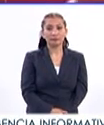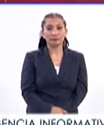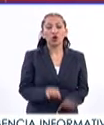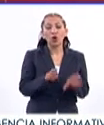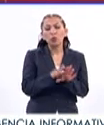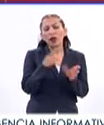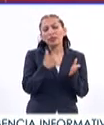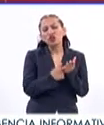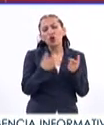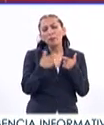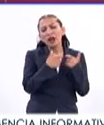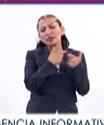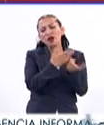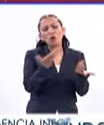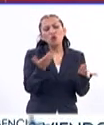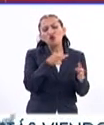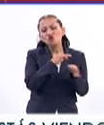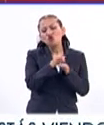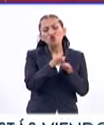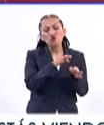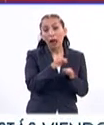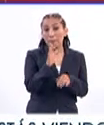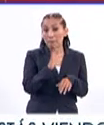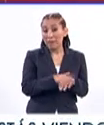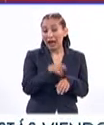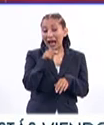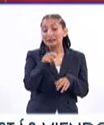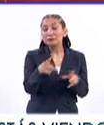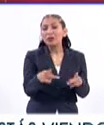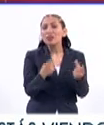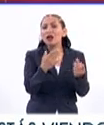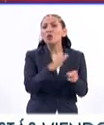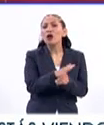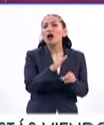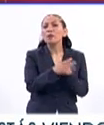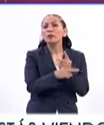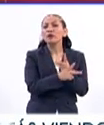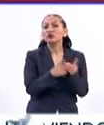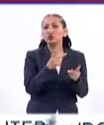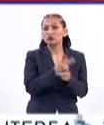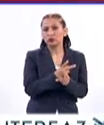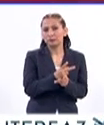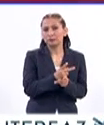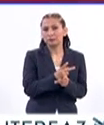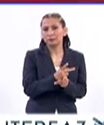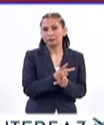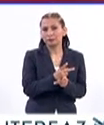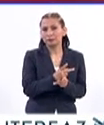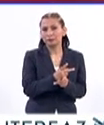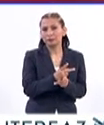cómo funcionan las cooperativas, sobre todo qué venden las cooperativas,